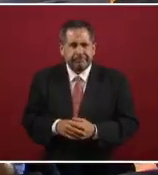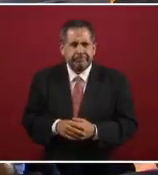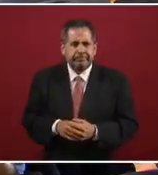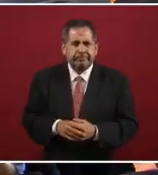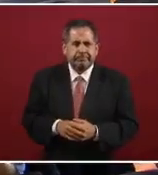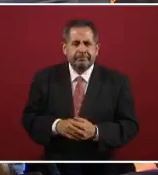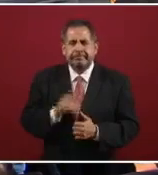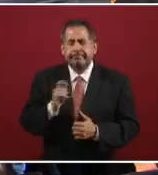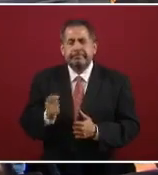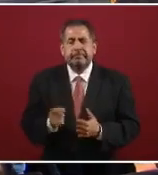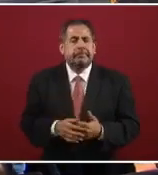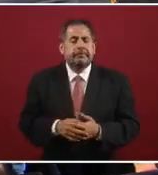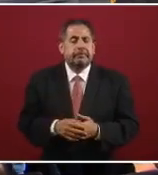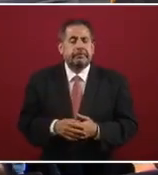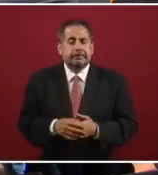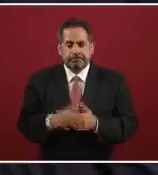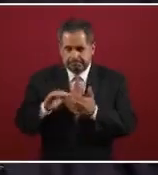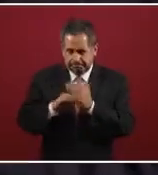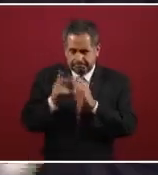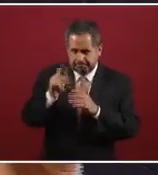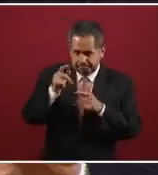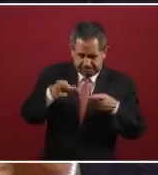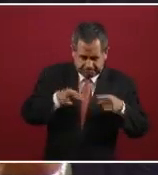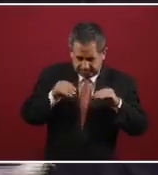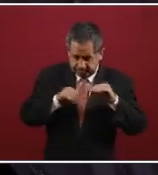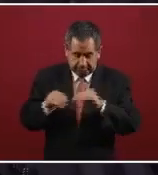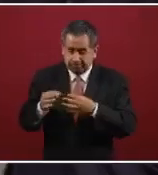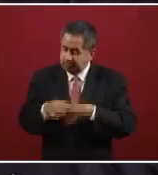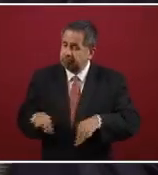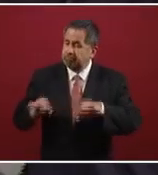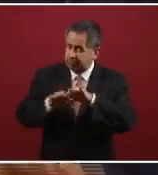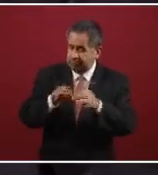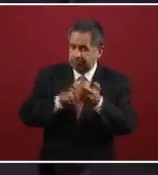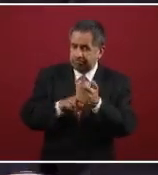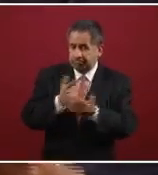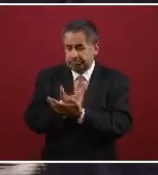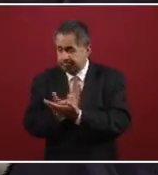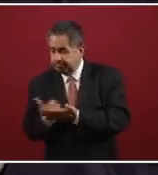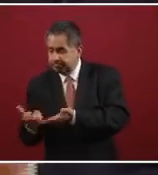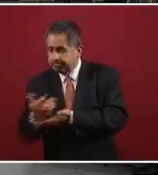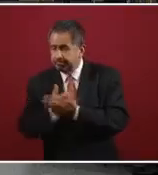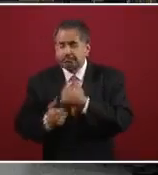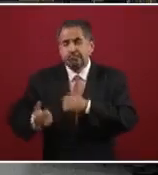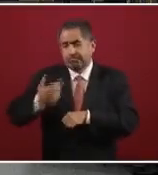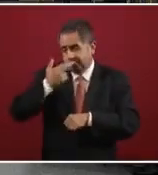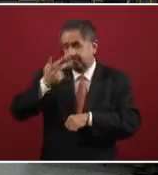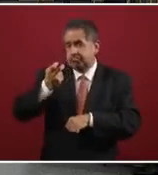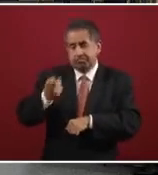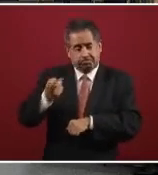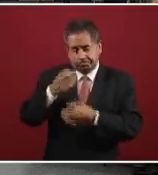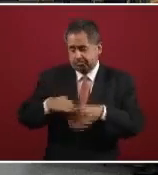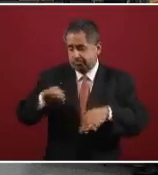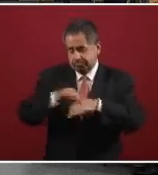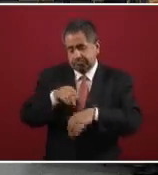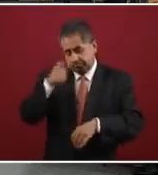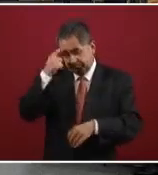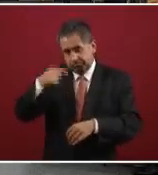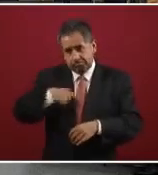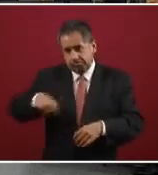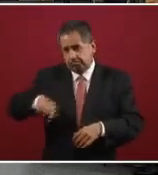algo estratégico para nosotros el que mejoren los salarios de los trabajadores